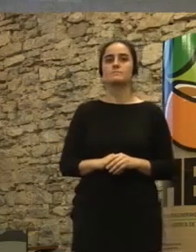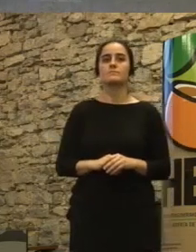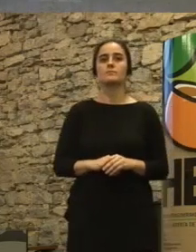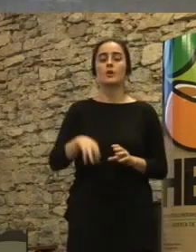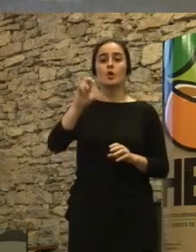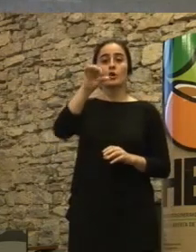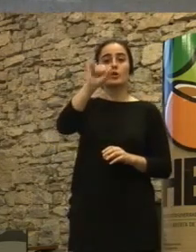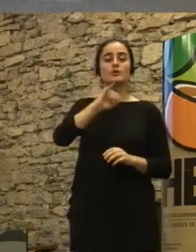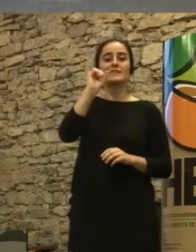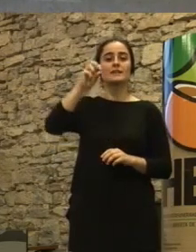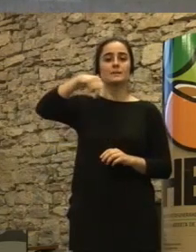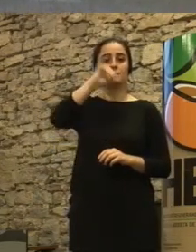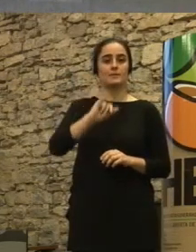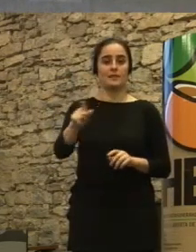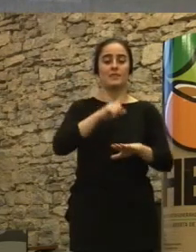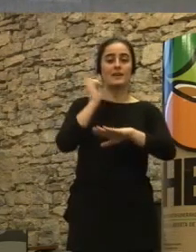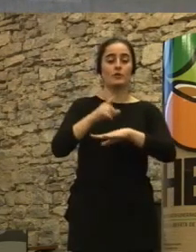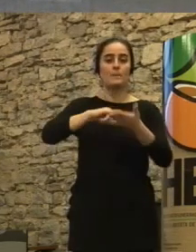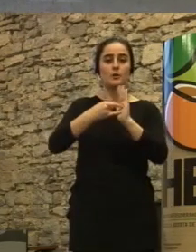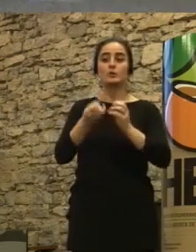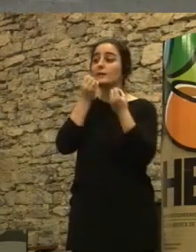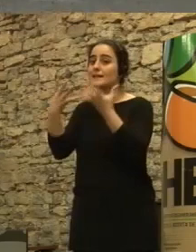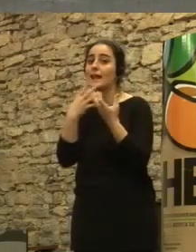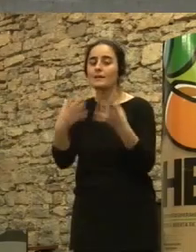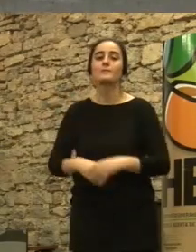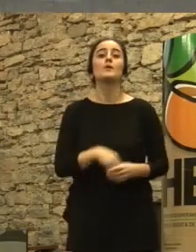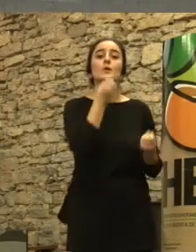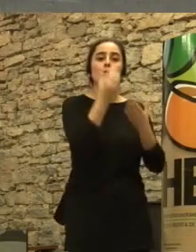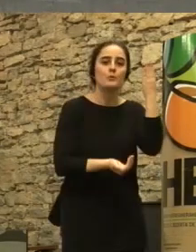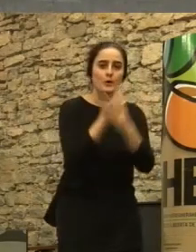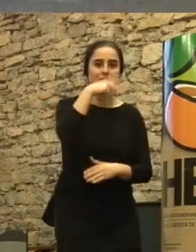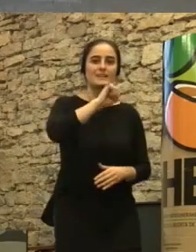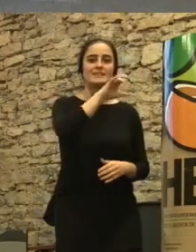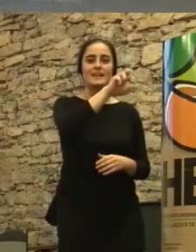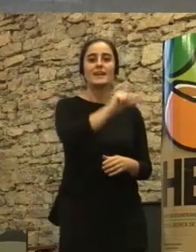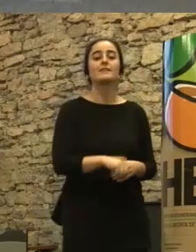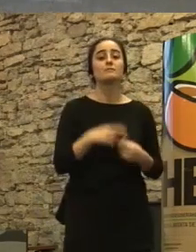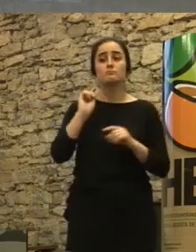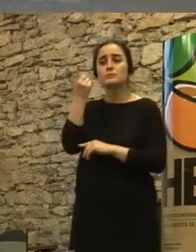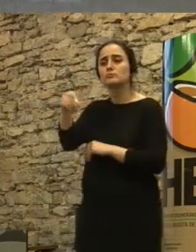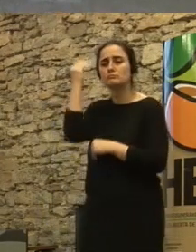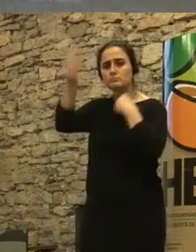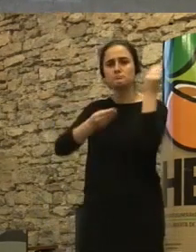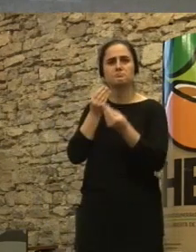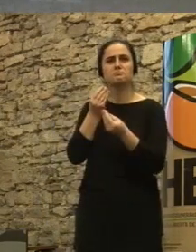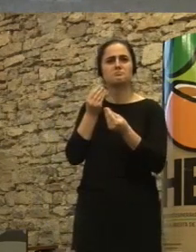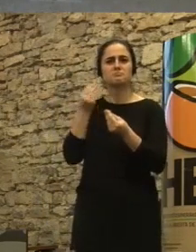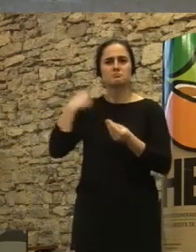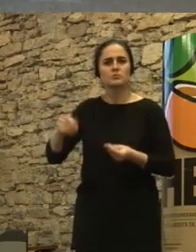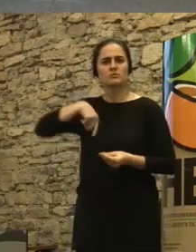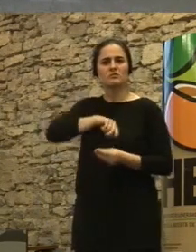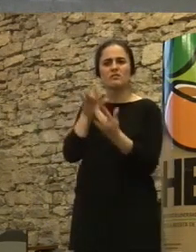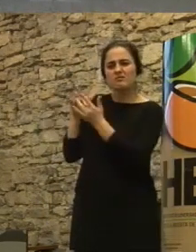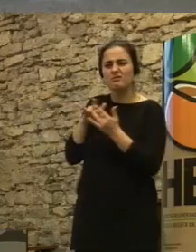Rosa Jiménez es la directora de este proyecto. Rosa, ¿qué tal? ¿Cómo estás? Hola, buenos días, Mayora. Lo primero, tú te preguntas eso, ¿qué relación tenemos